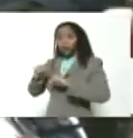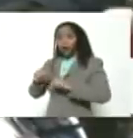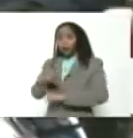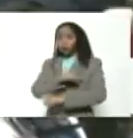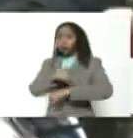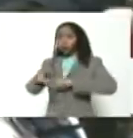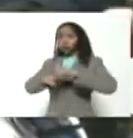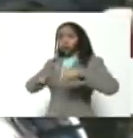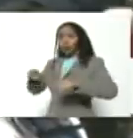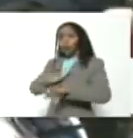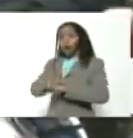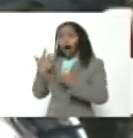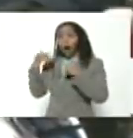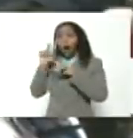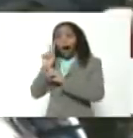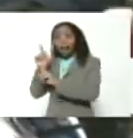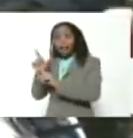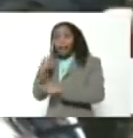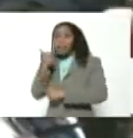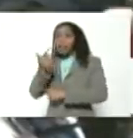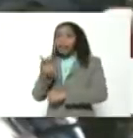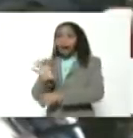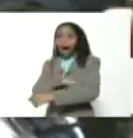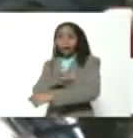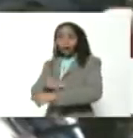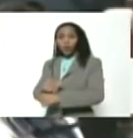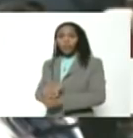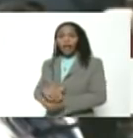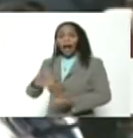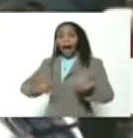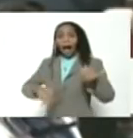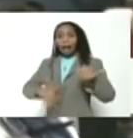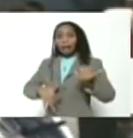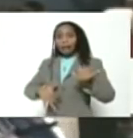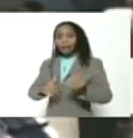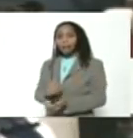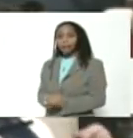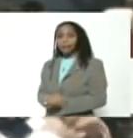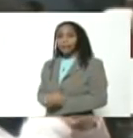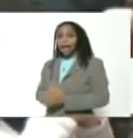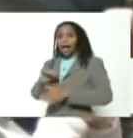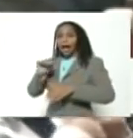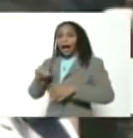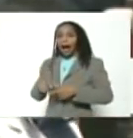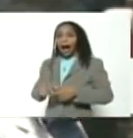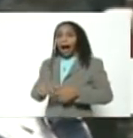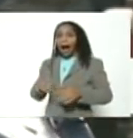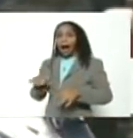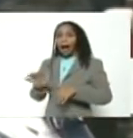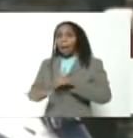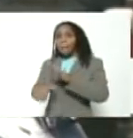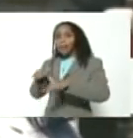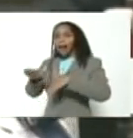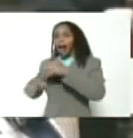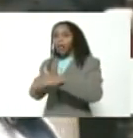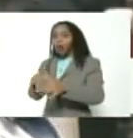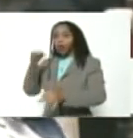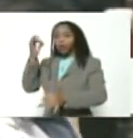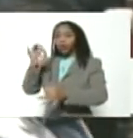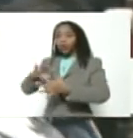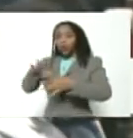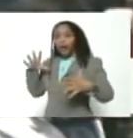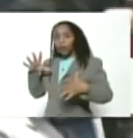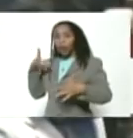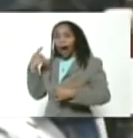aún está, como dice la canción de Alí con lo de Lovera, andan caminando y suelto. Ahí está Ítalo